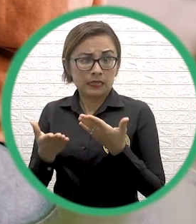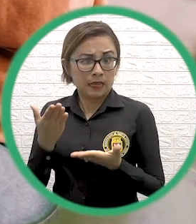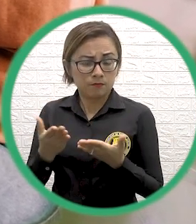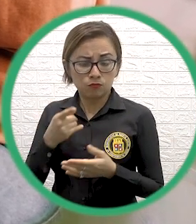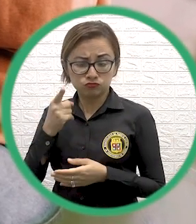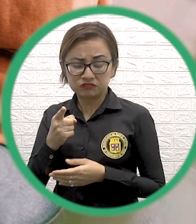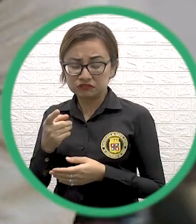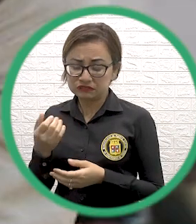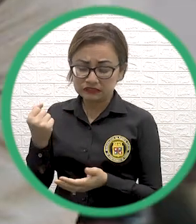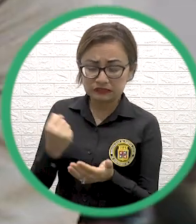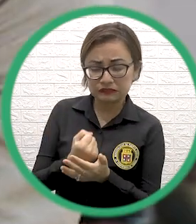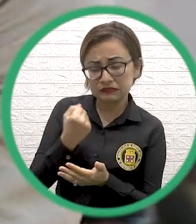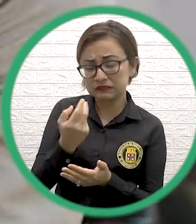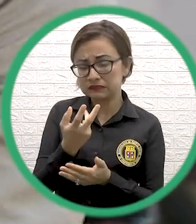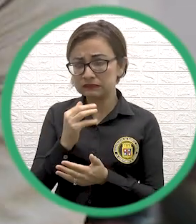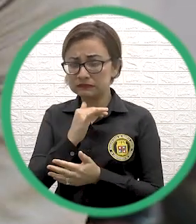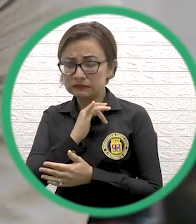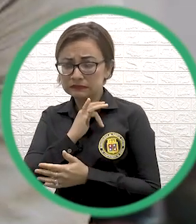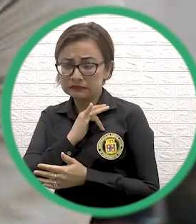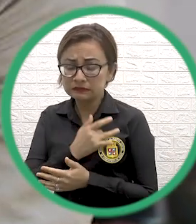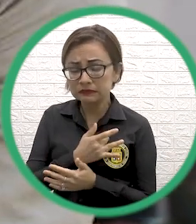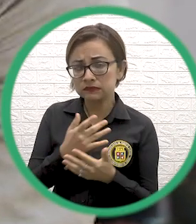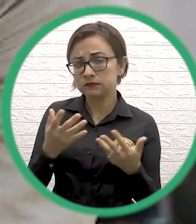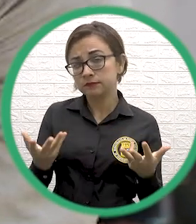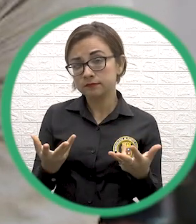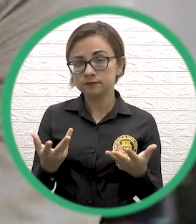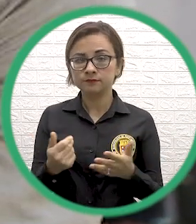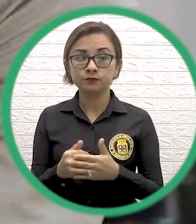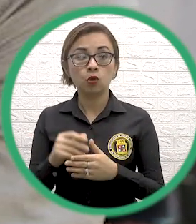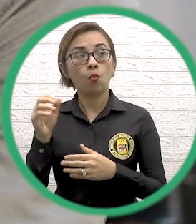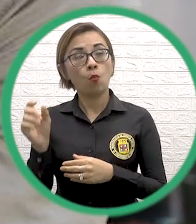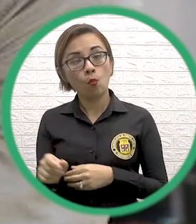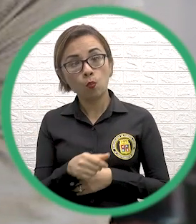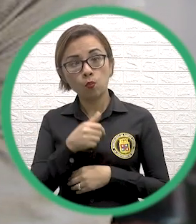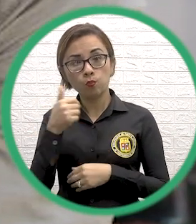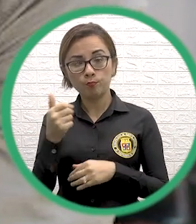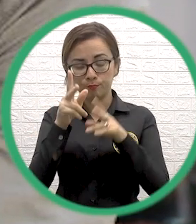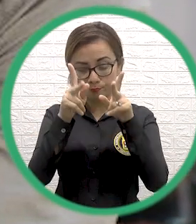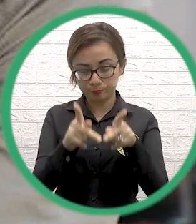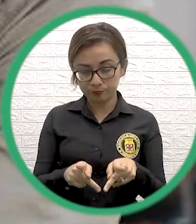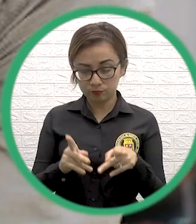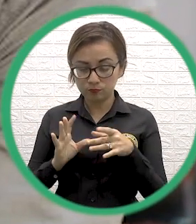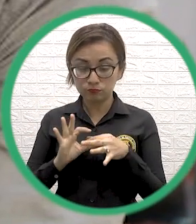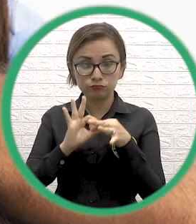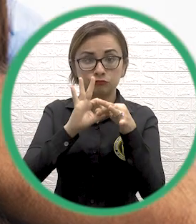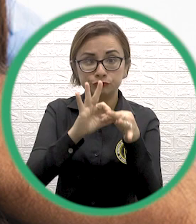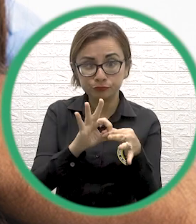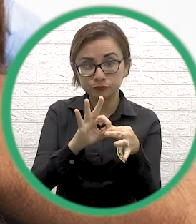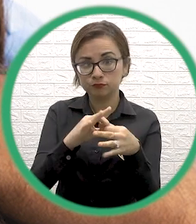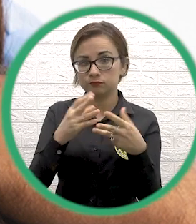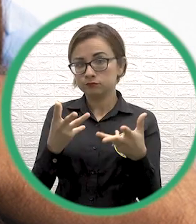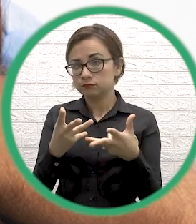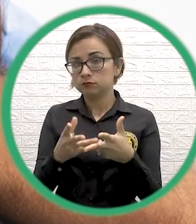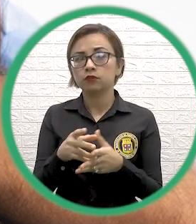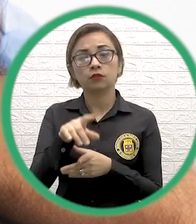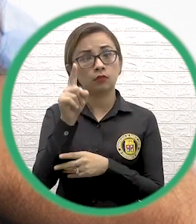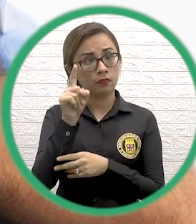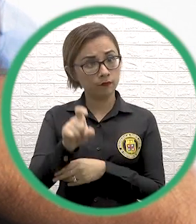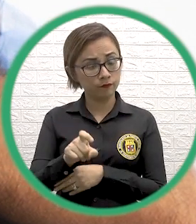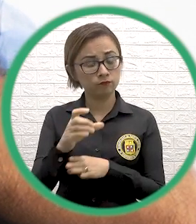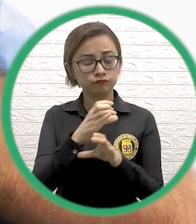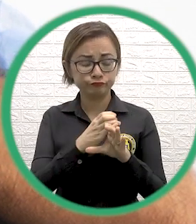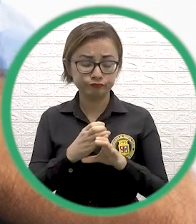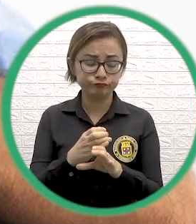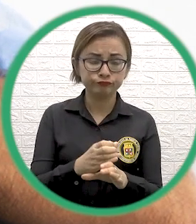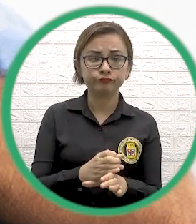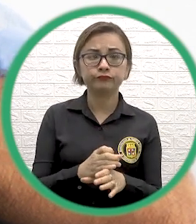daños emocionales. Dentro de la responsabilidad afectiva, los vínculos con otras personas implican cuidados, ya que lo que hacemos